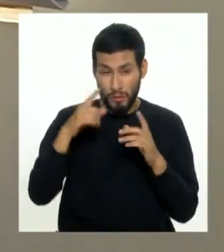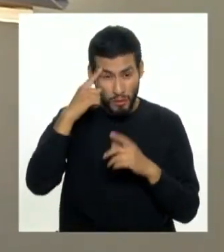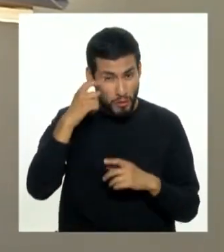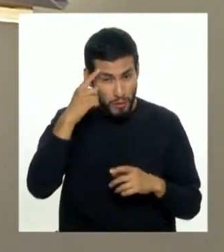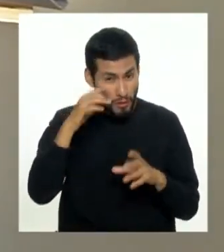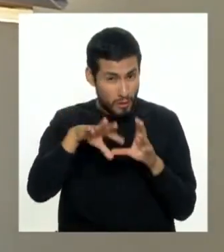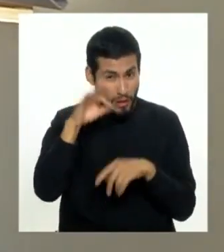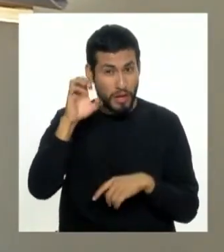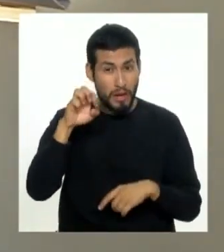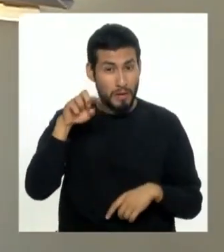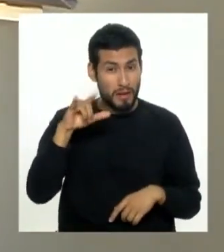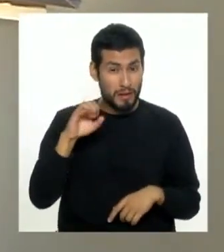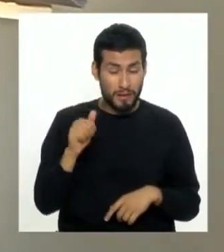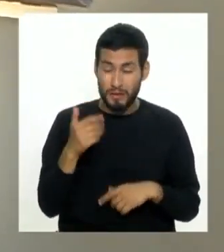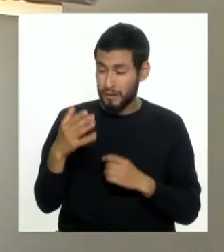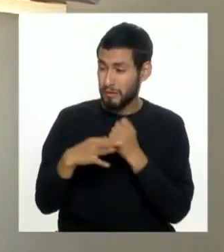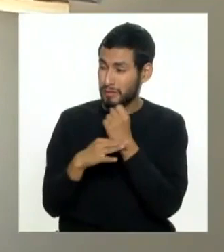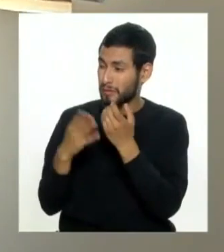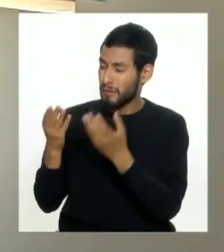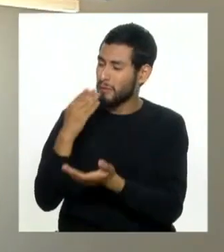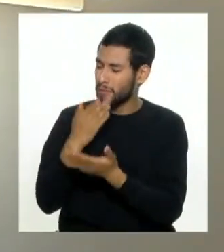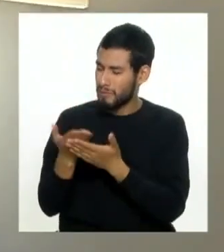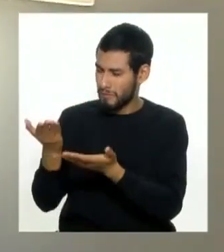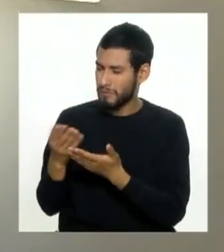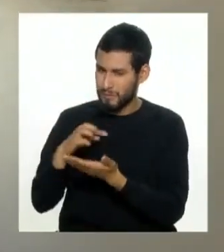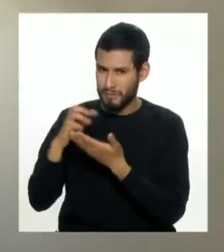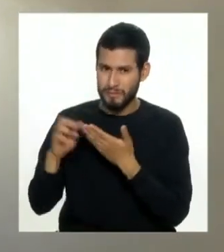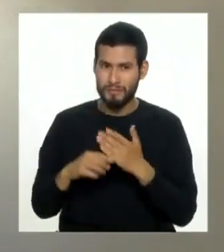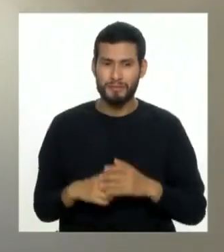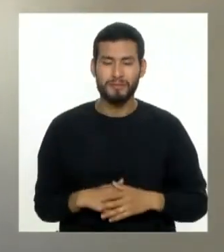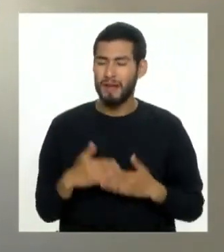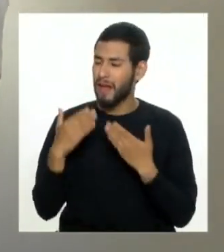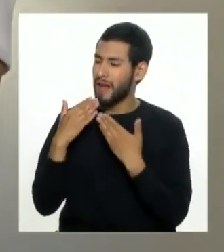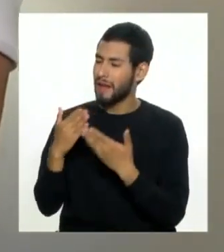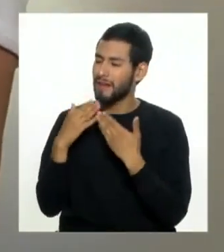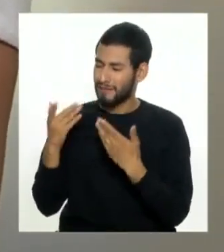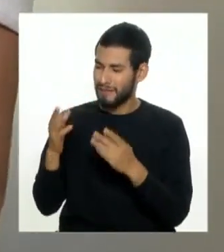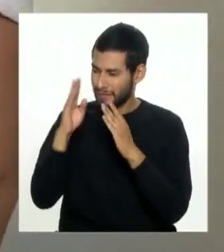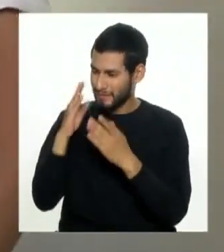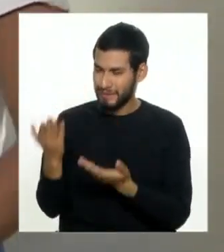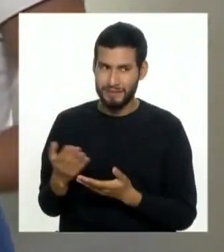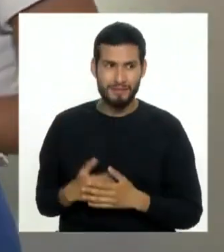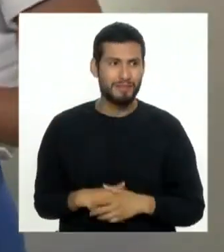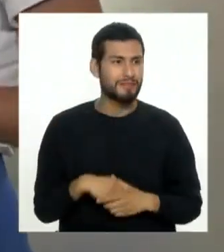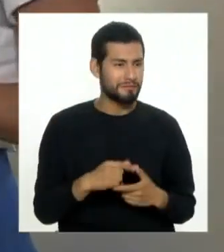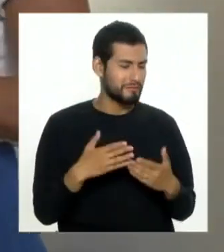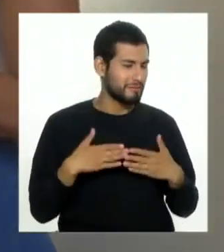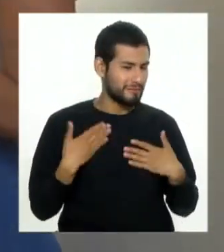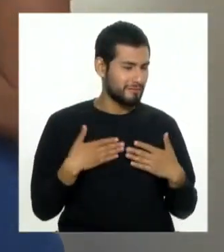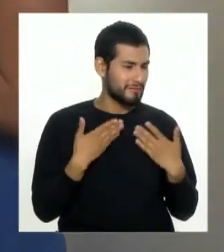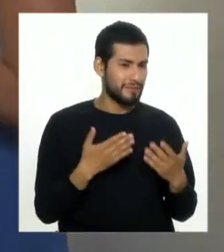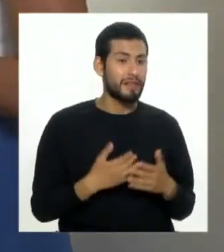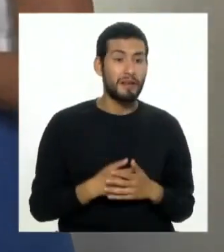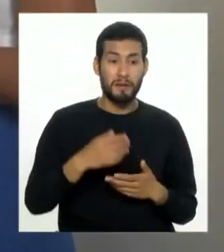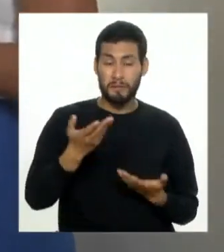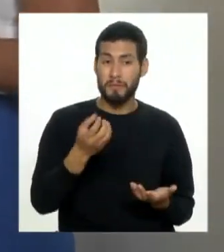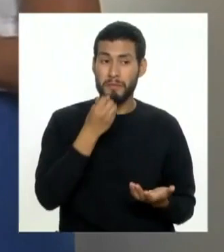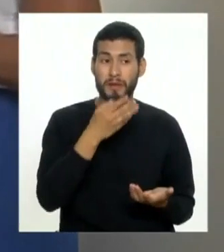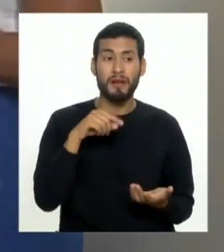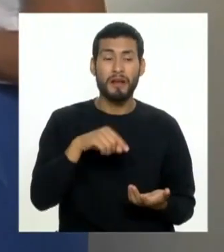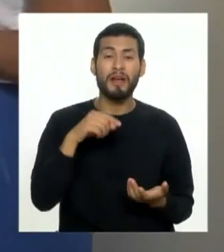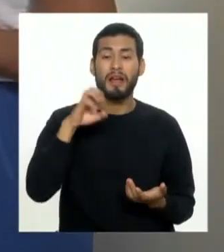sospecha de epilepsia? Doctora, ¿cómo está? Bienvenida al programa. Hola. Muchísimas gracias por atendernos. Un gusto. Bien,